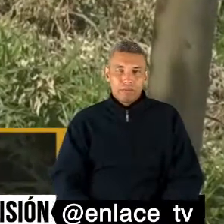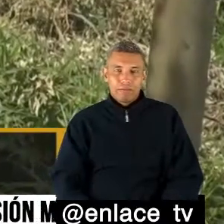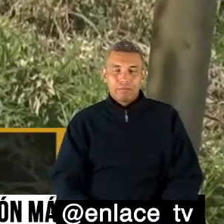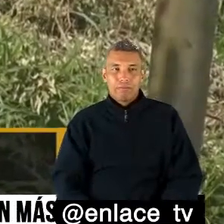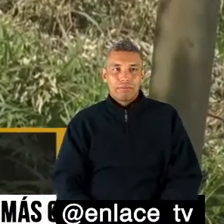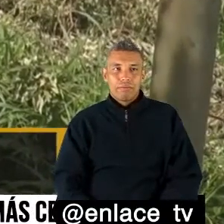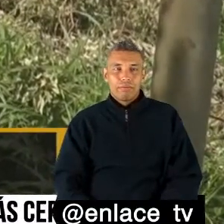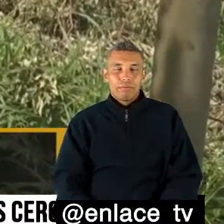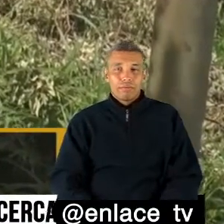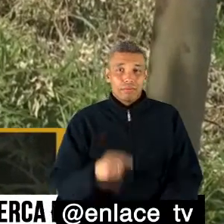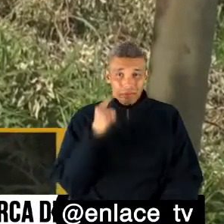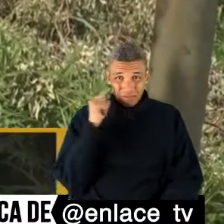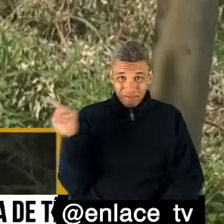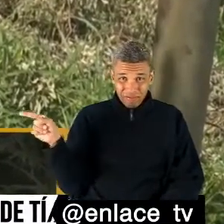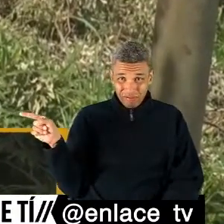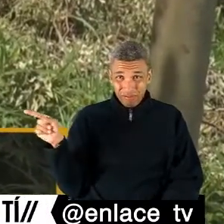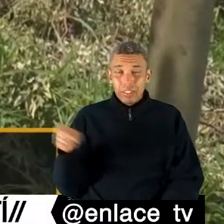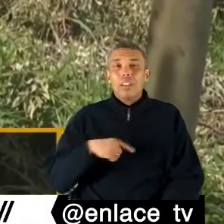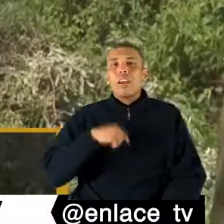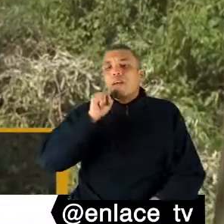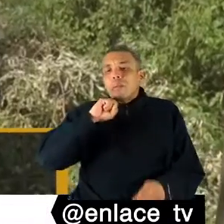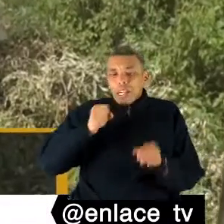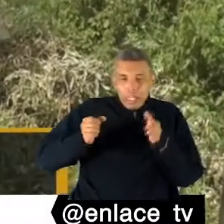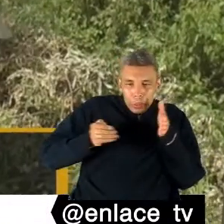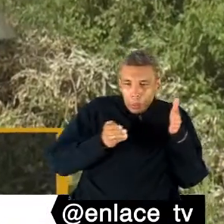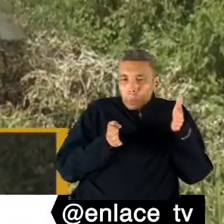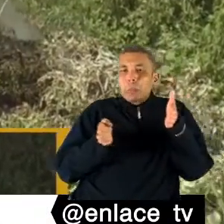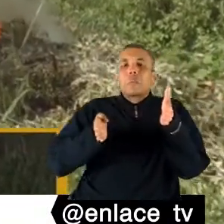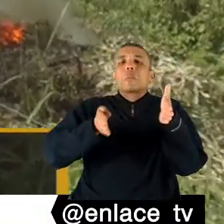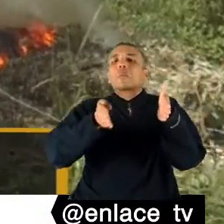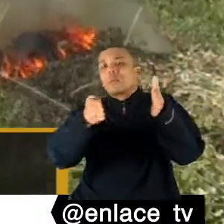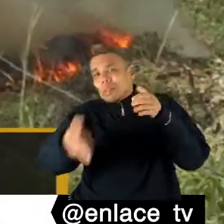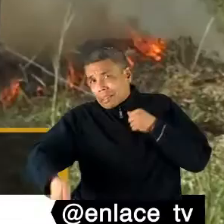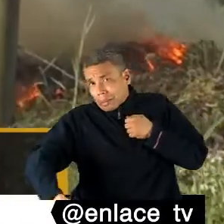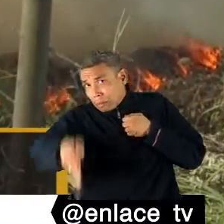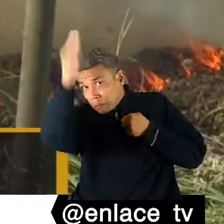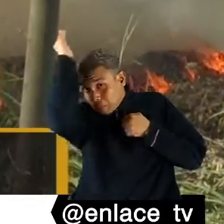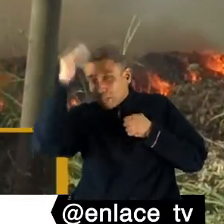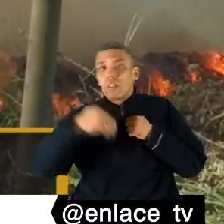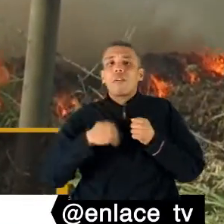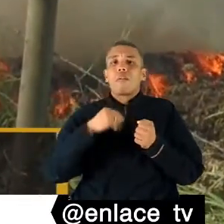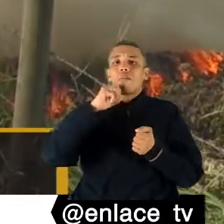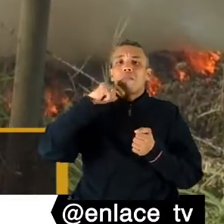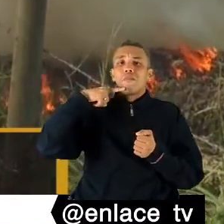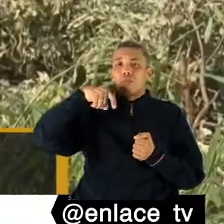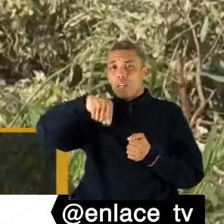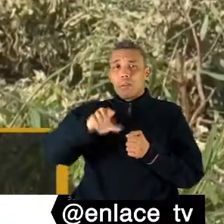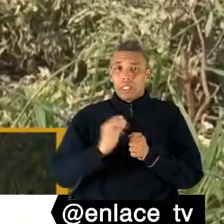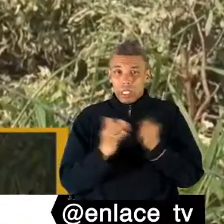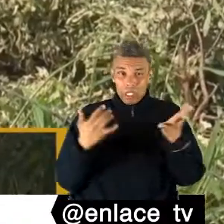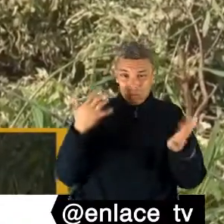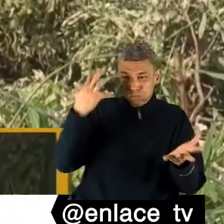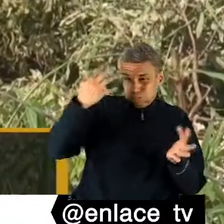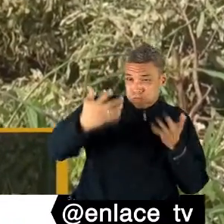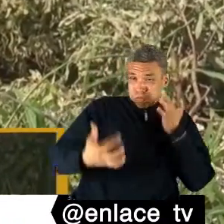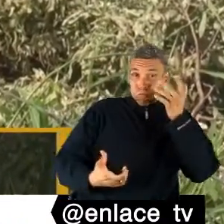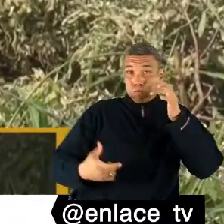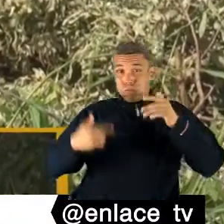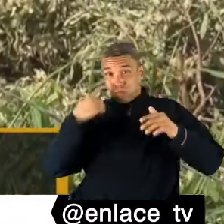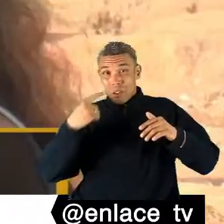Este es el caso presentado en esta vía principal salida de Copa hacia Bucaramanga, donde el humo hizo casi imposible la visibilidad con los riesgos que ello